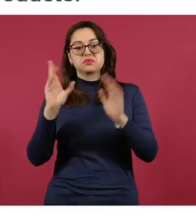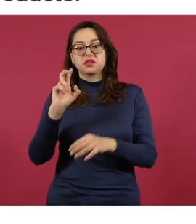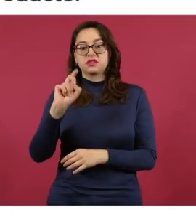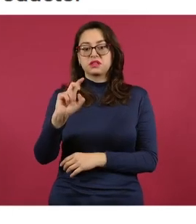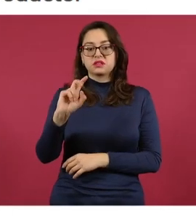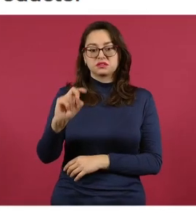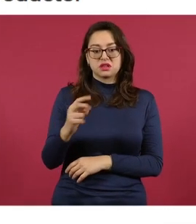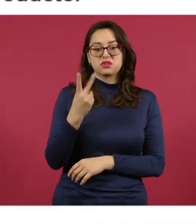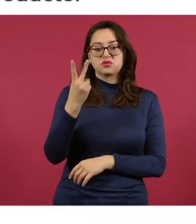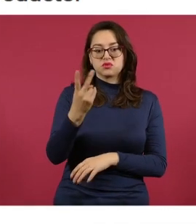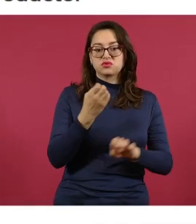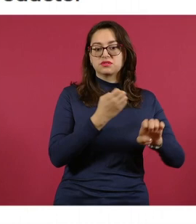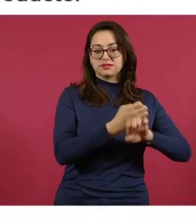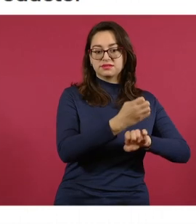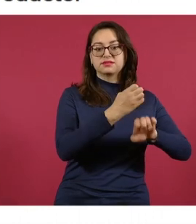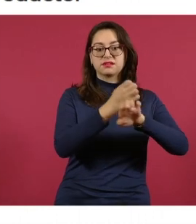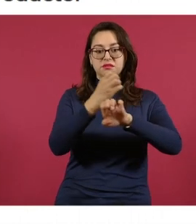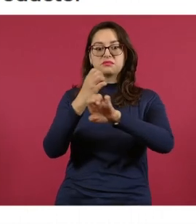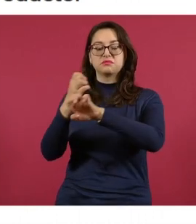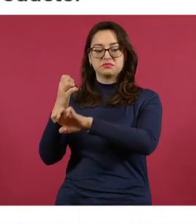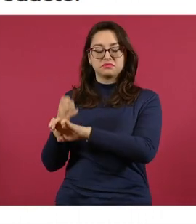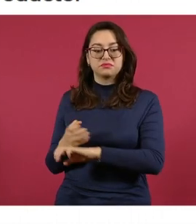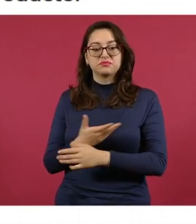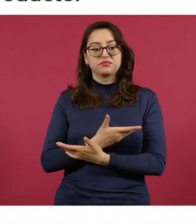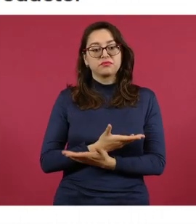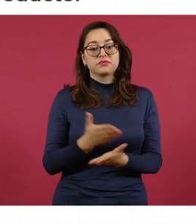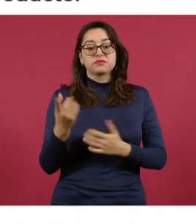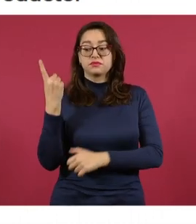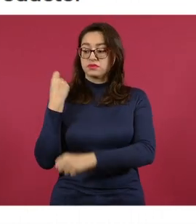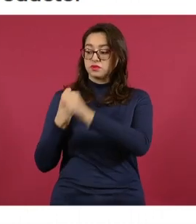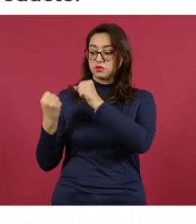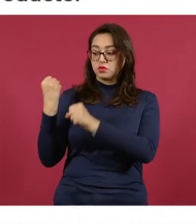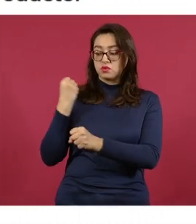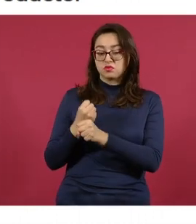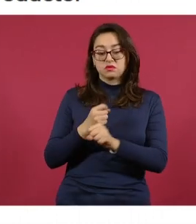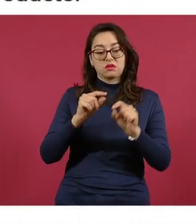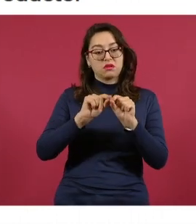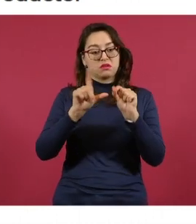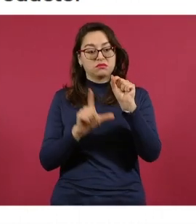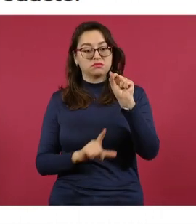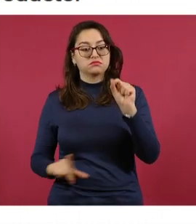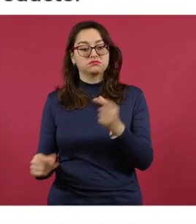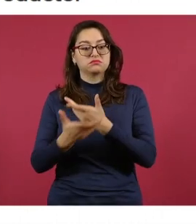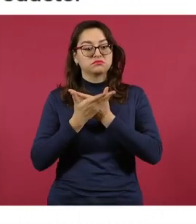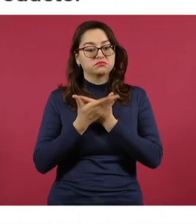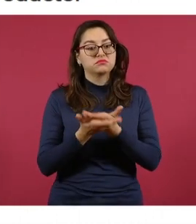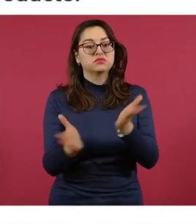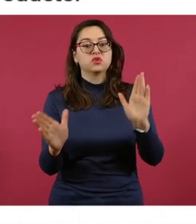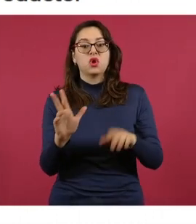República. El año pasado, se entregaron a nivel nacional